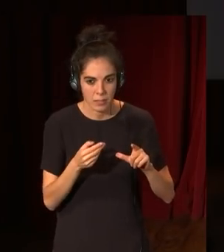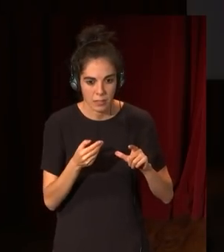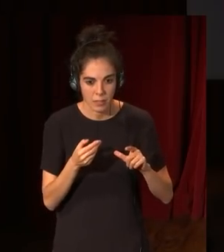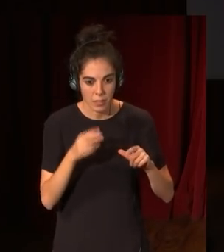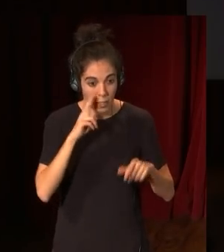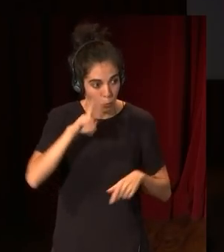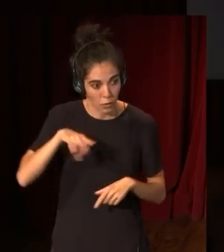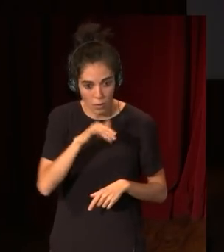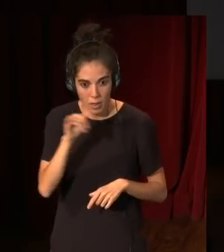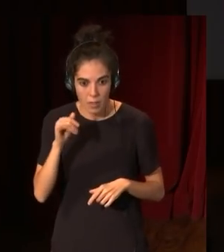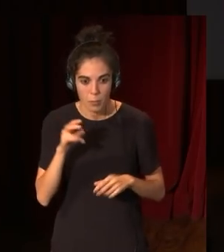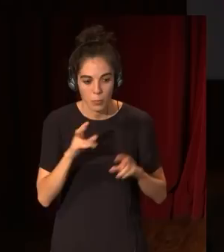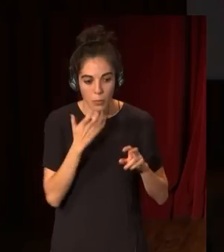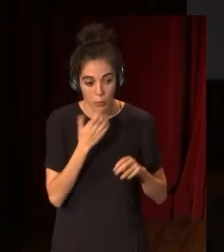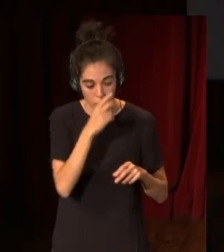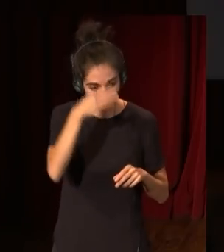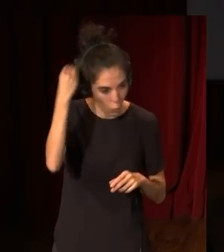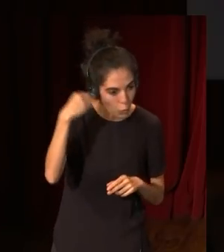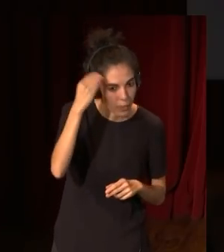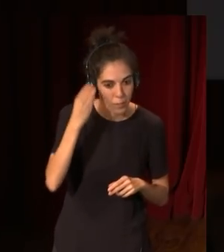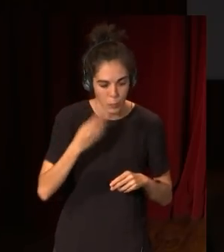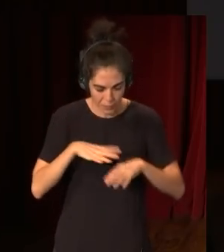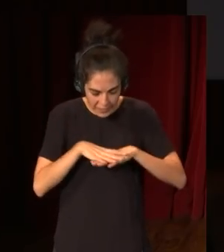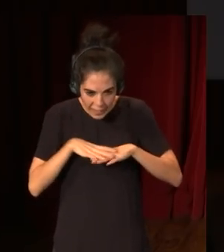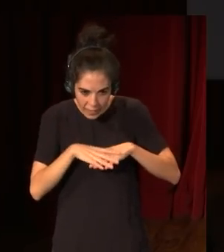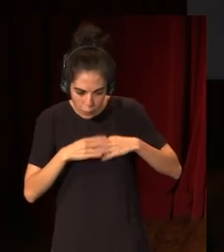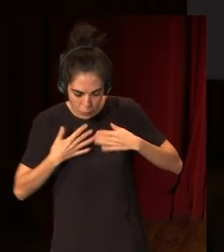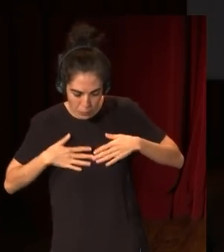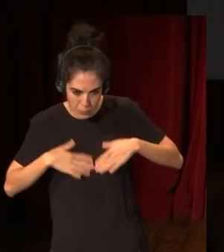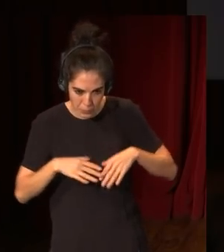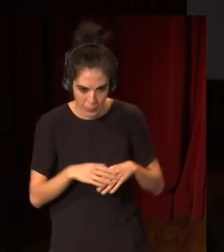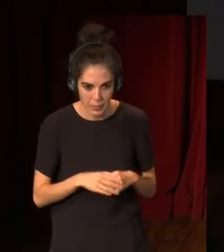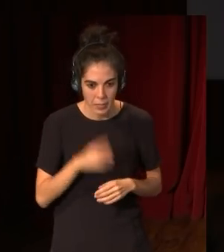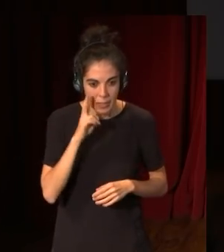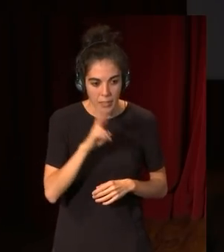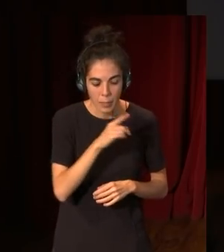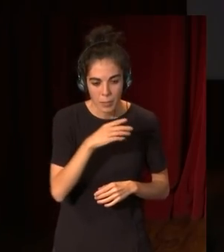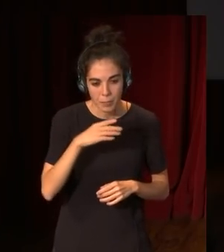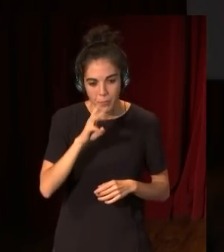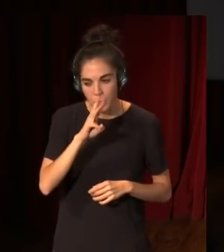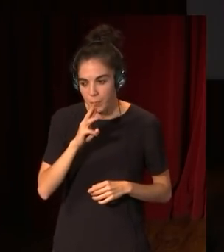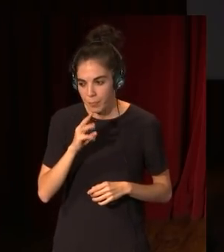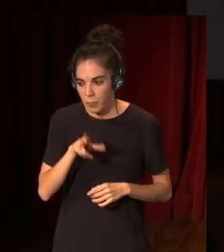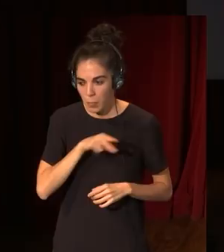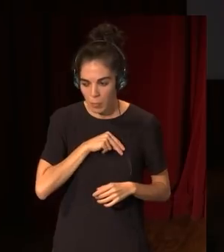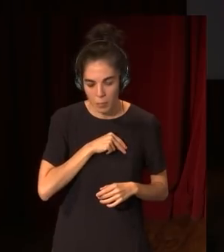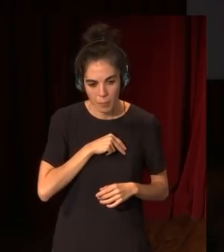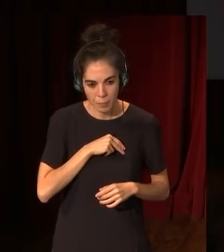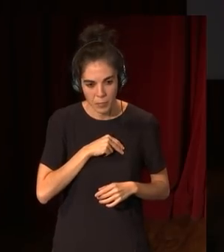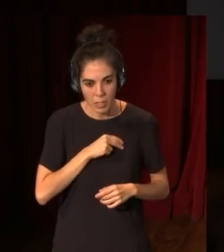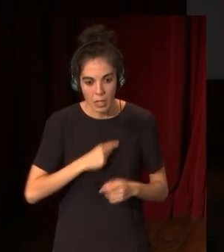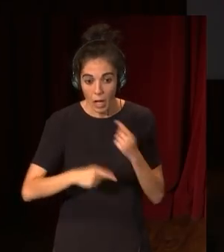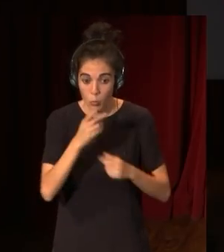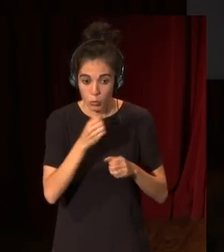exposición este turbante este tejido de seda granadino y también este picante que es una pieza que llevan algunos de los